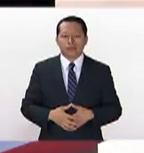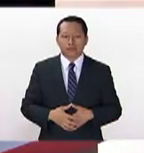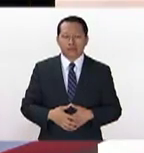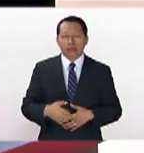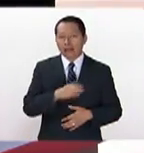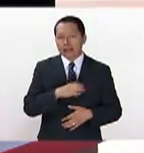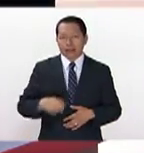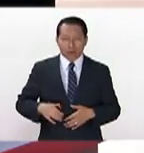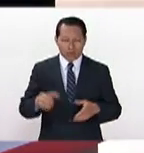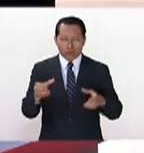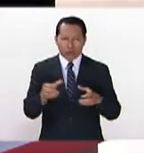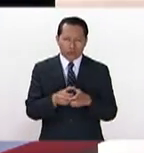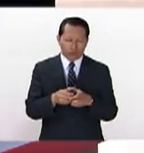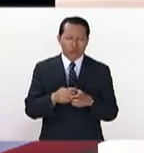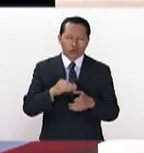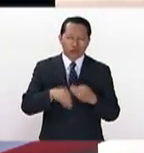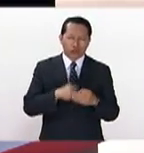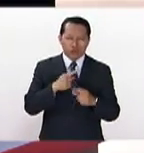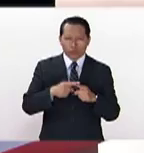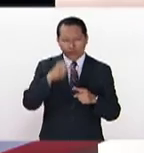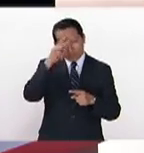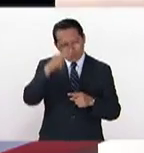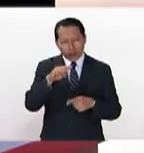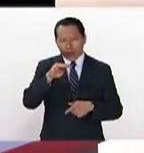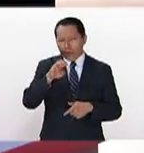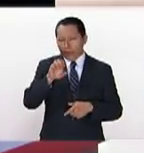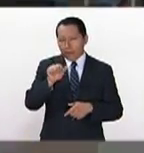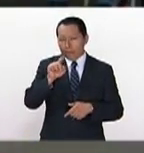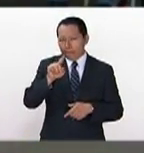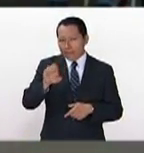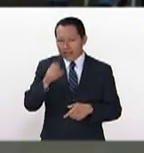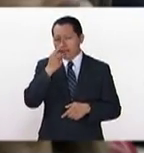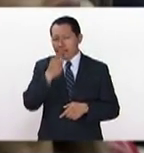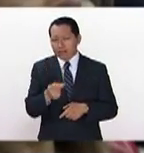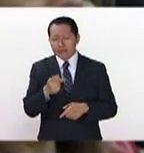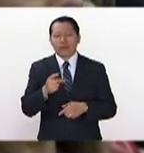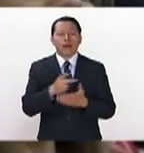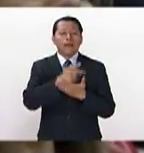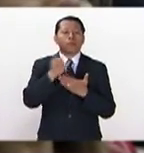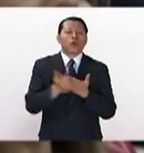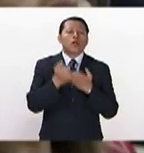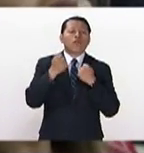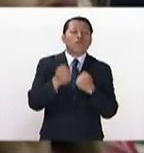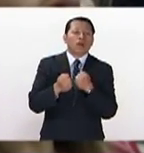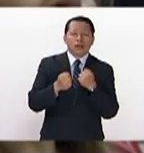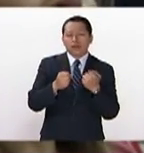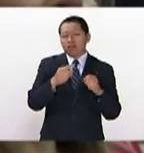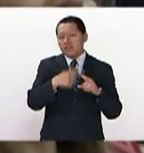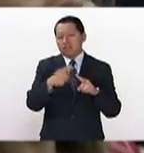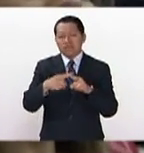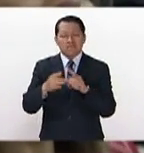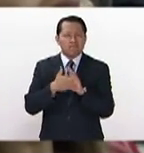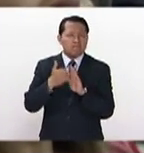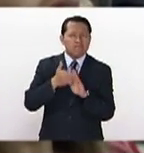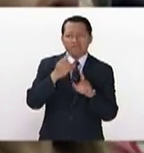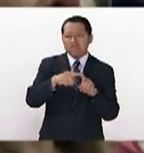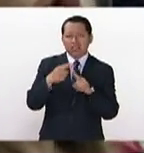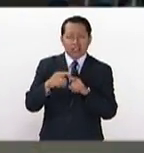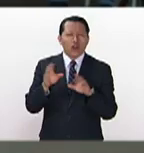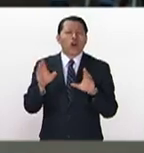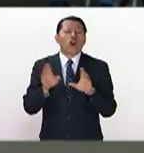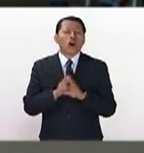El candidato de la coalición Todos por México, José Antonio Meade, advirtió que los grandes proyectos de infraestructura no se deciden a partir